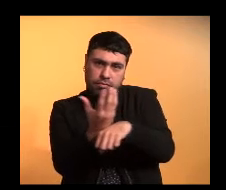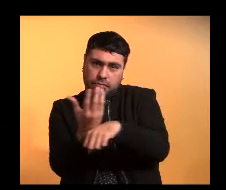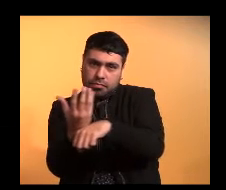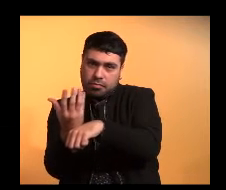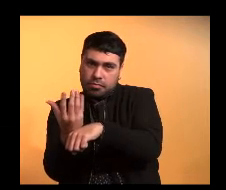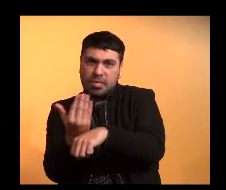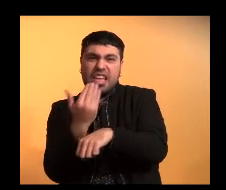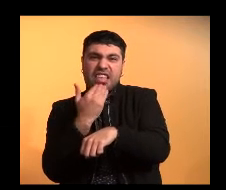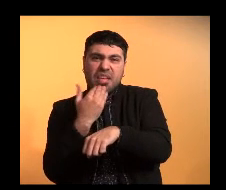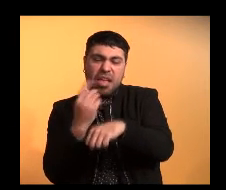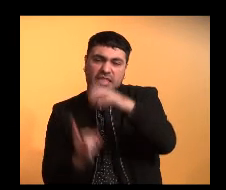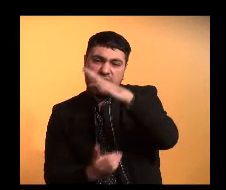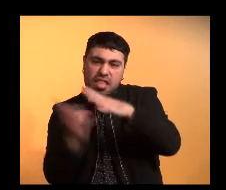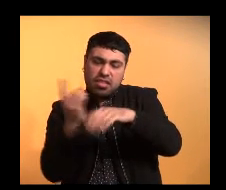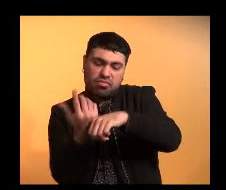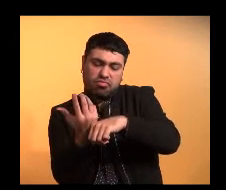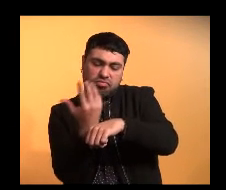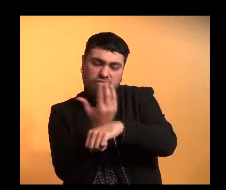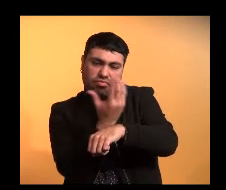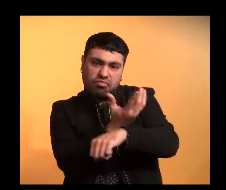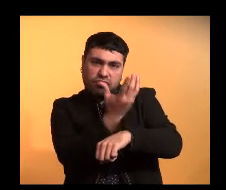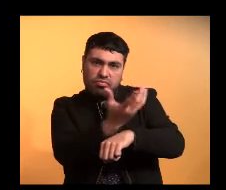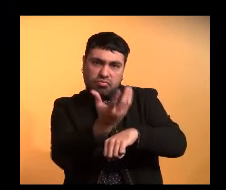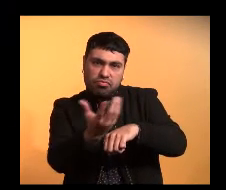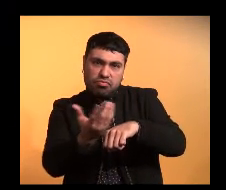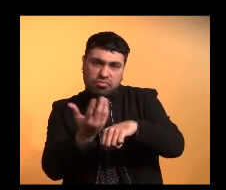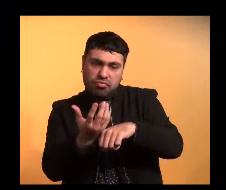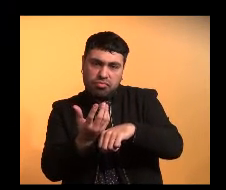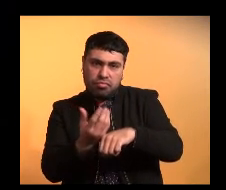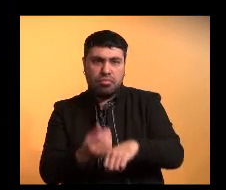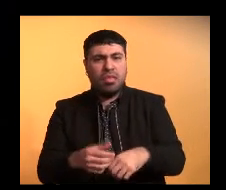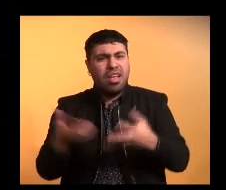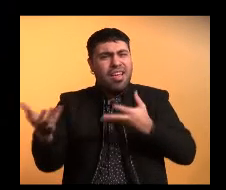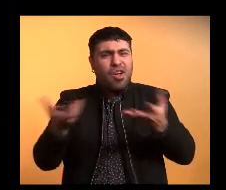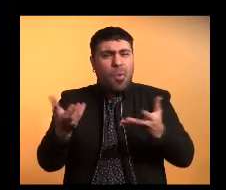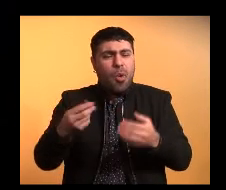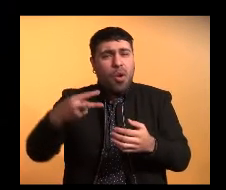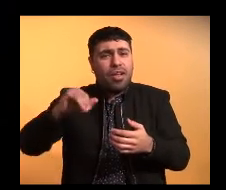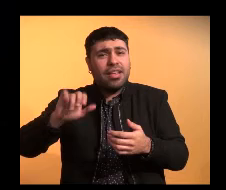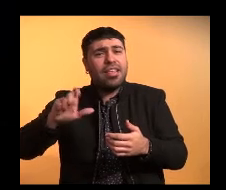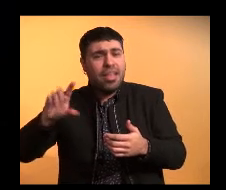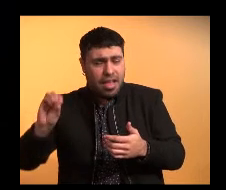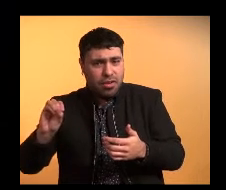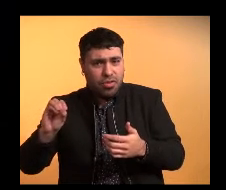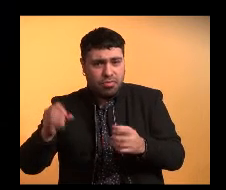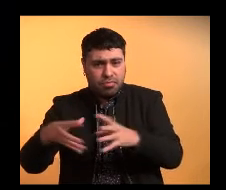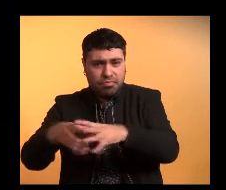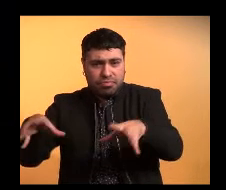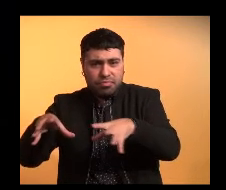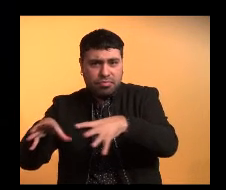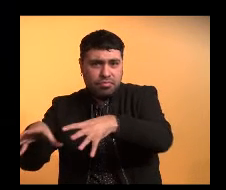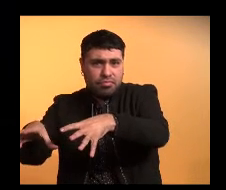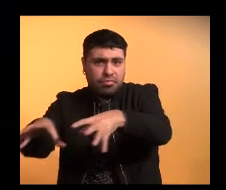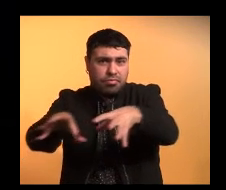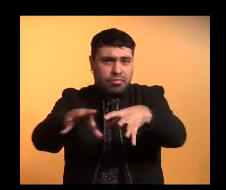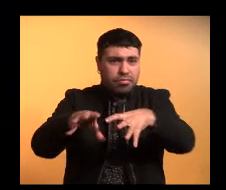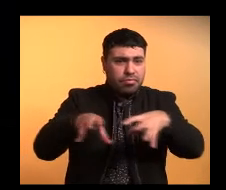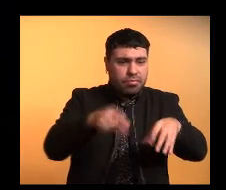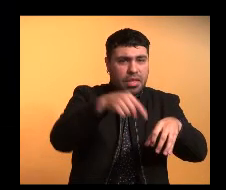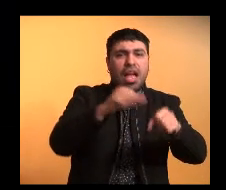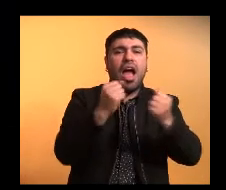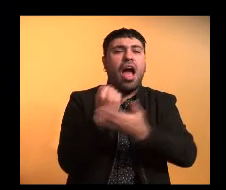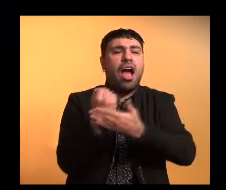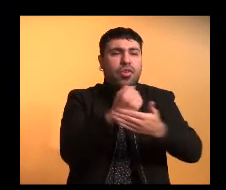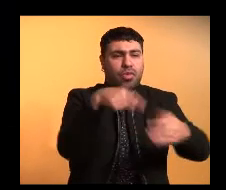nuevamente. Entonces, pero el hielo es muy importante porque este efecto abrasivo y este choque contra el sustrato es